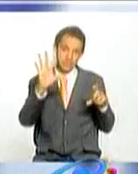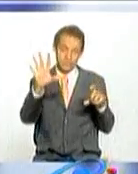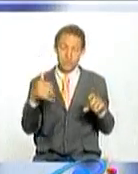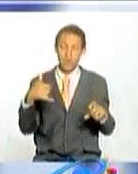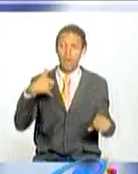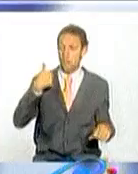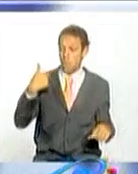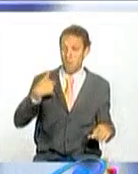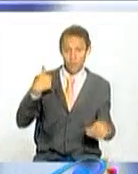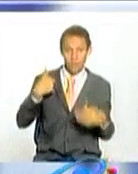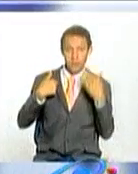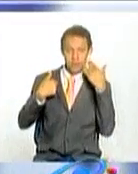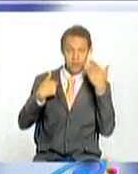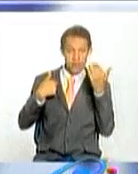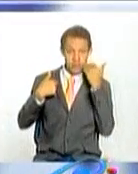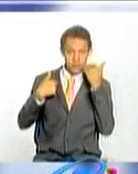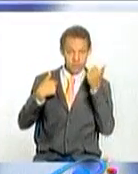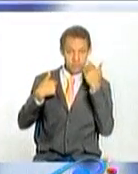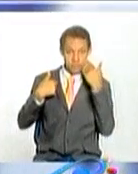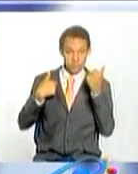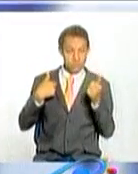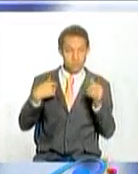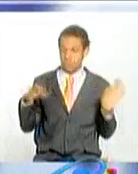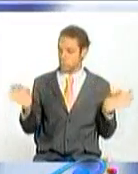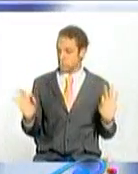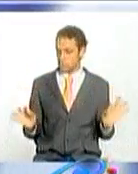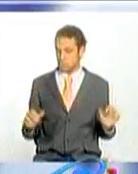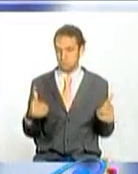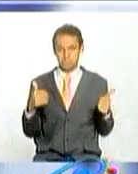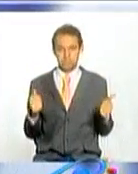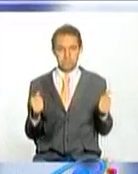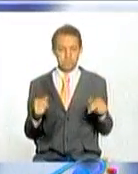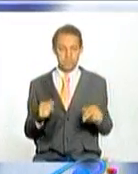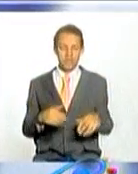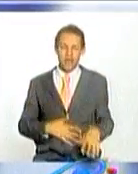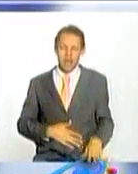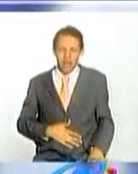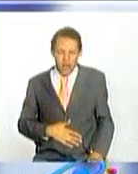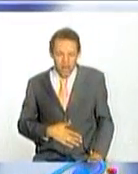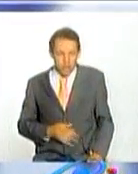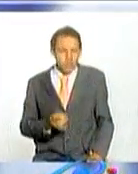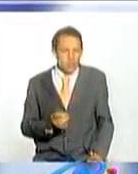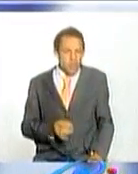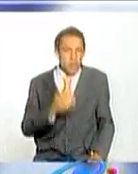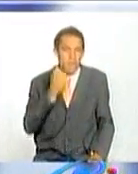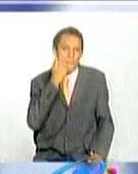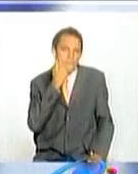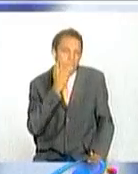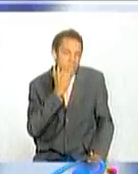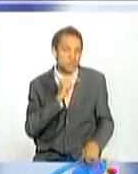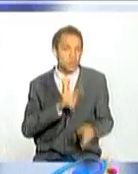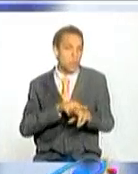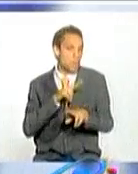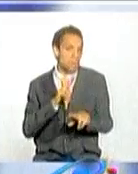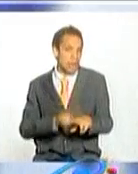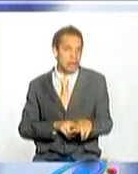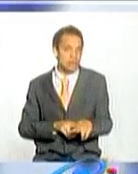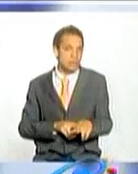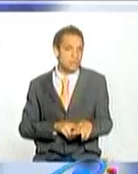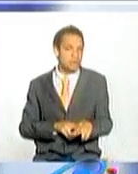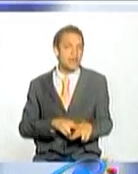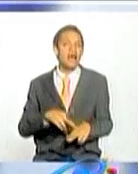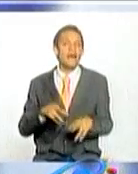joven, que aparentemente no refiere sino a algún tipo de dolor bajito con el periodo menstrual, pero se